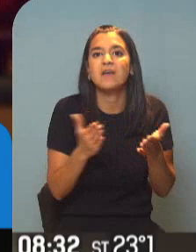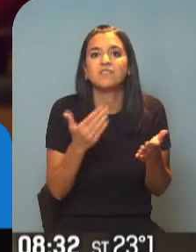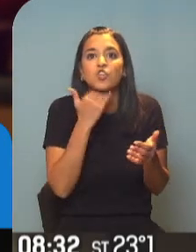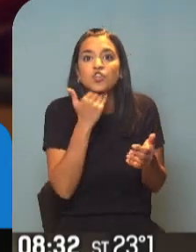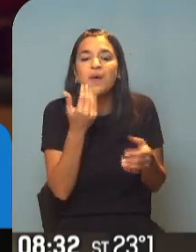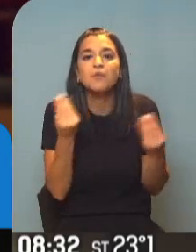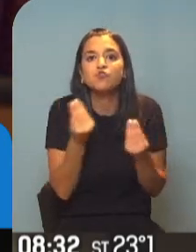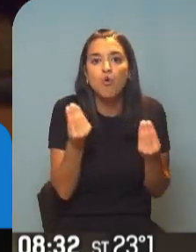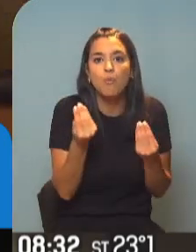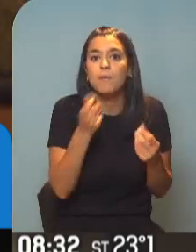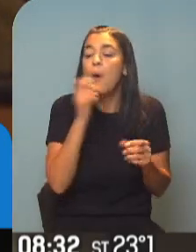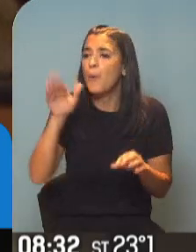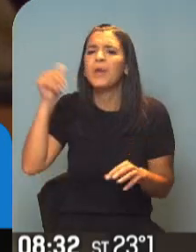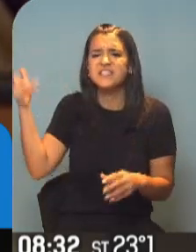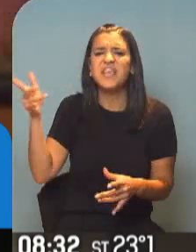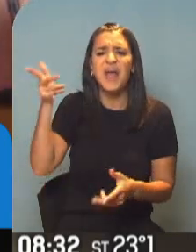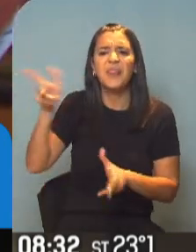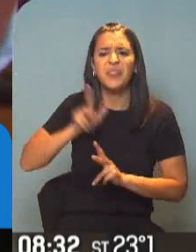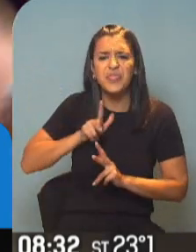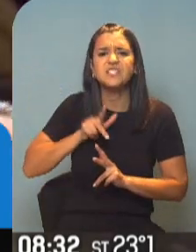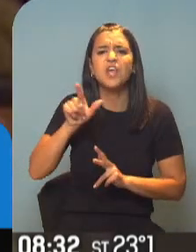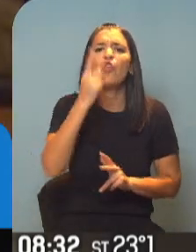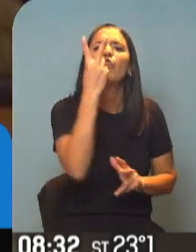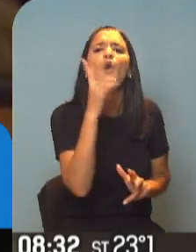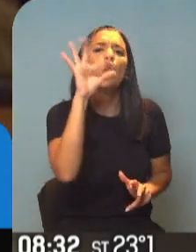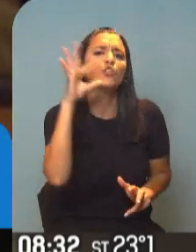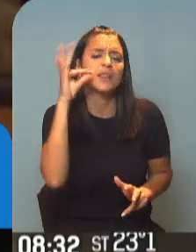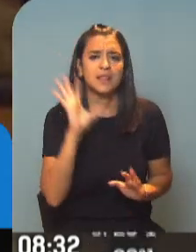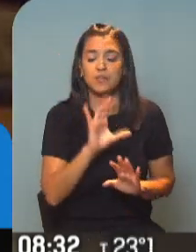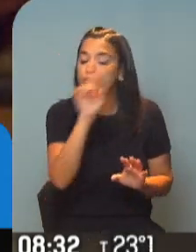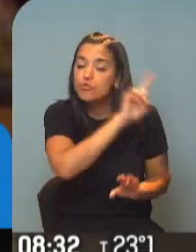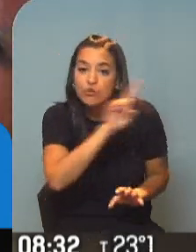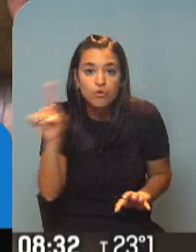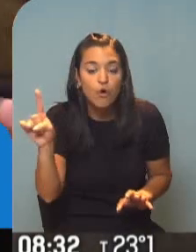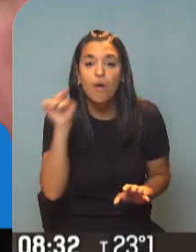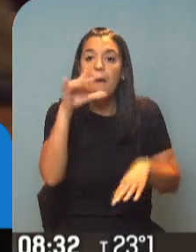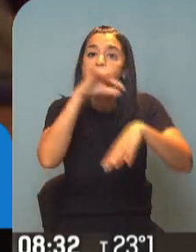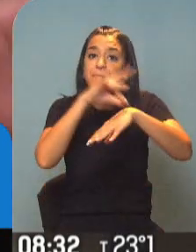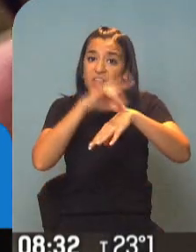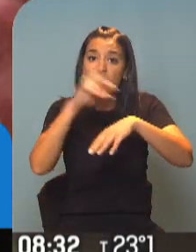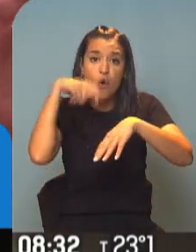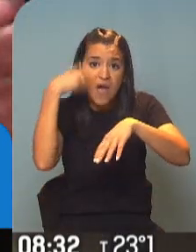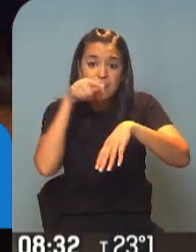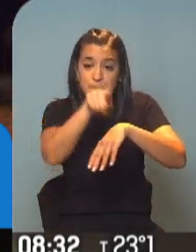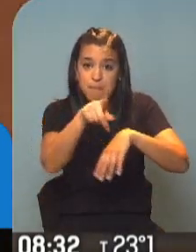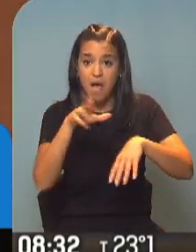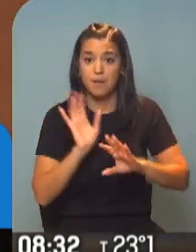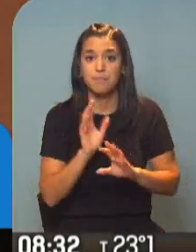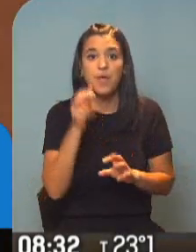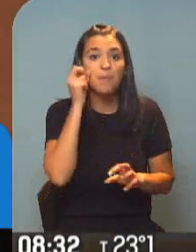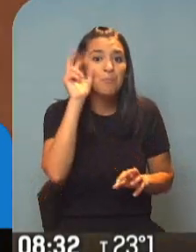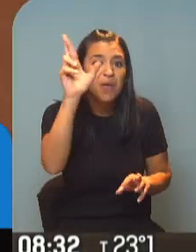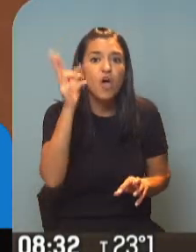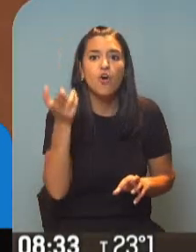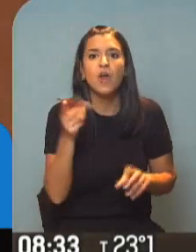por más que de tu vecina ha dicho millones gotita es tu médico veterinario de confiar en los medicamentos que